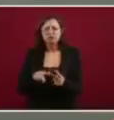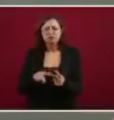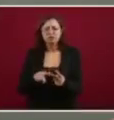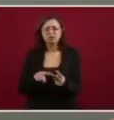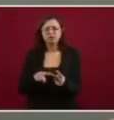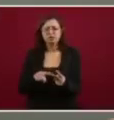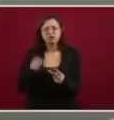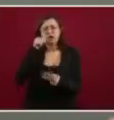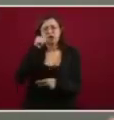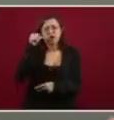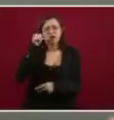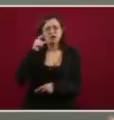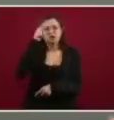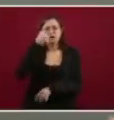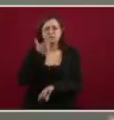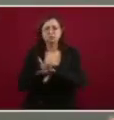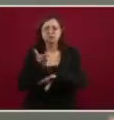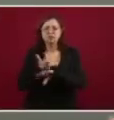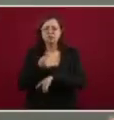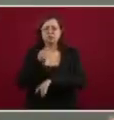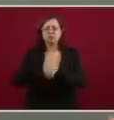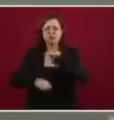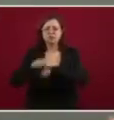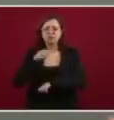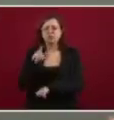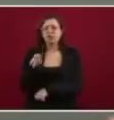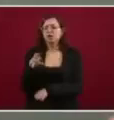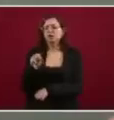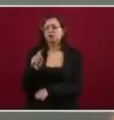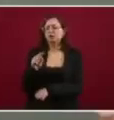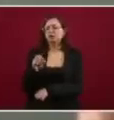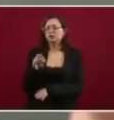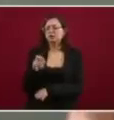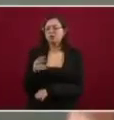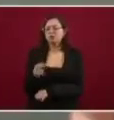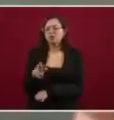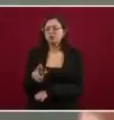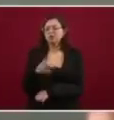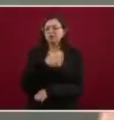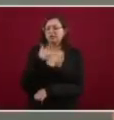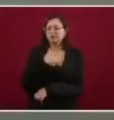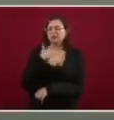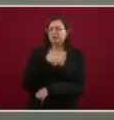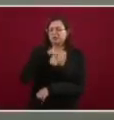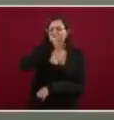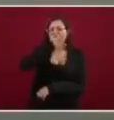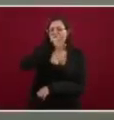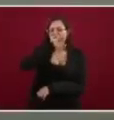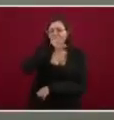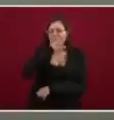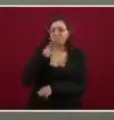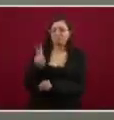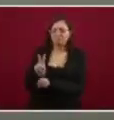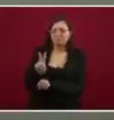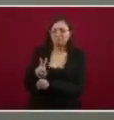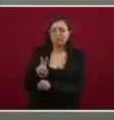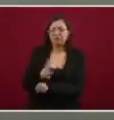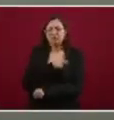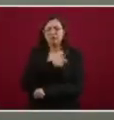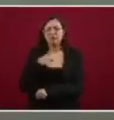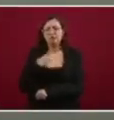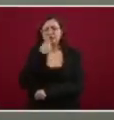ayer el embajador de Estados Unidos, Christopher Landau, manifestó su preocupación por el incidente, dijo que se le daría seguimiento. Las